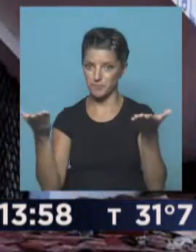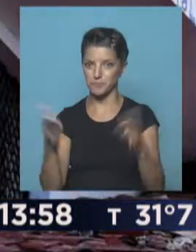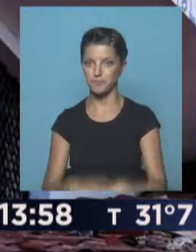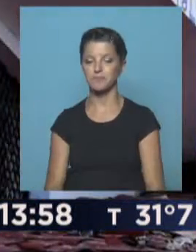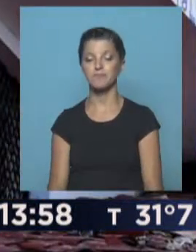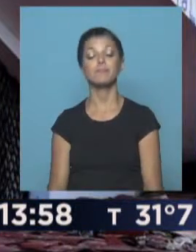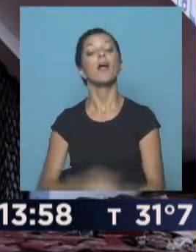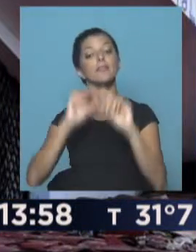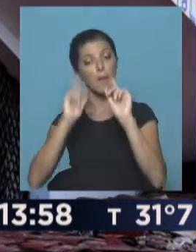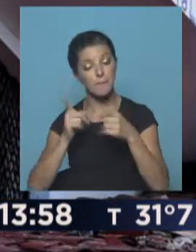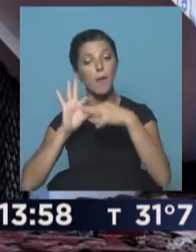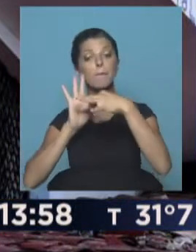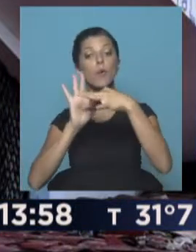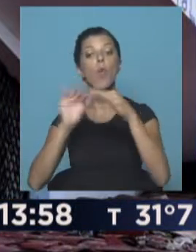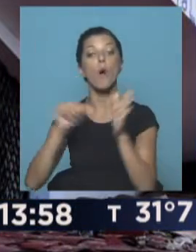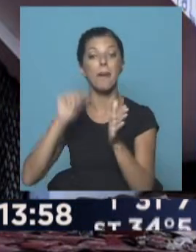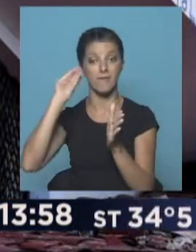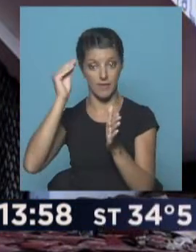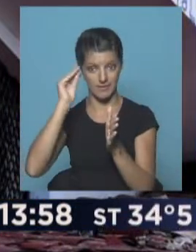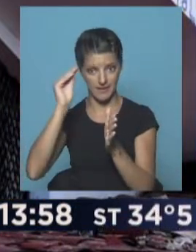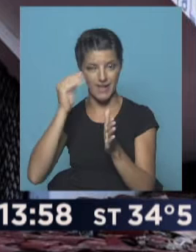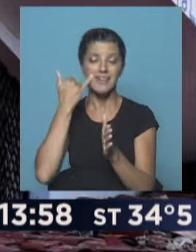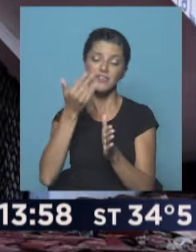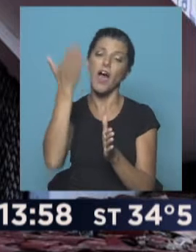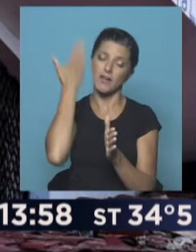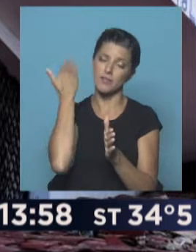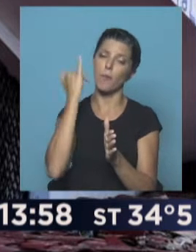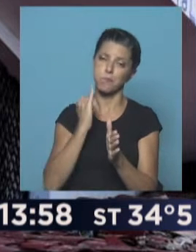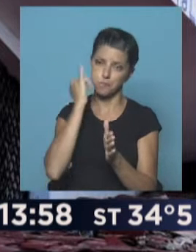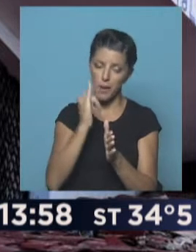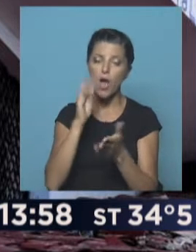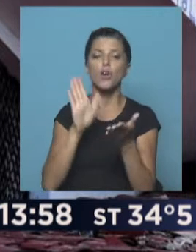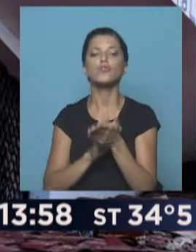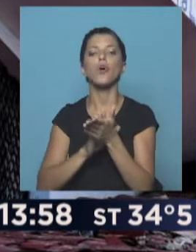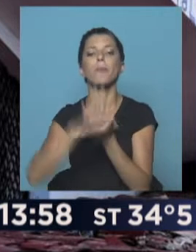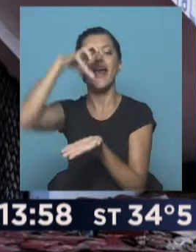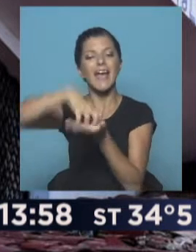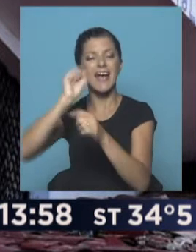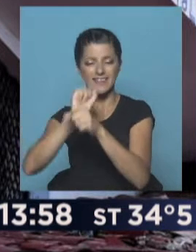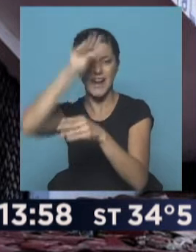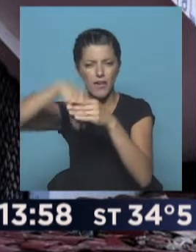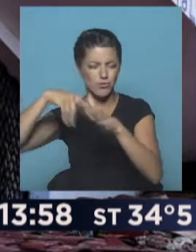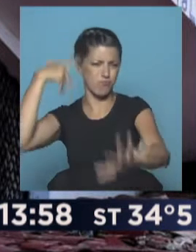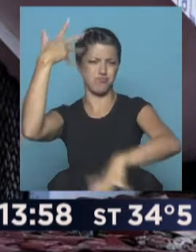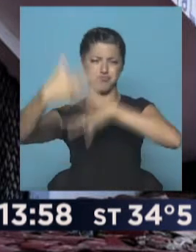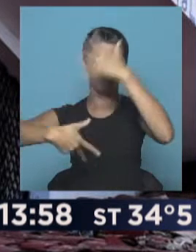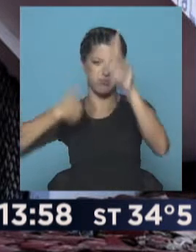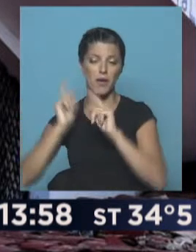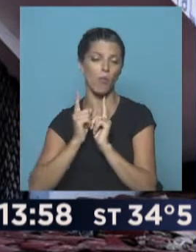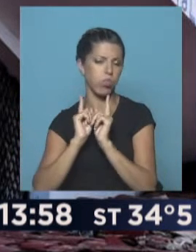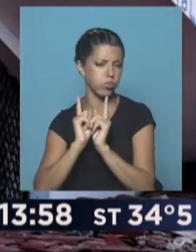que también tiene que ver con Brasil. También hablamos de esto en estas últimas semanas y tiene que ver con los motines que no cesan en